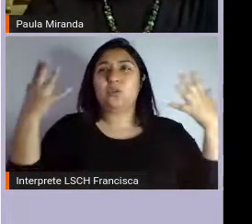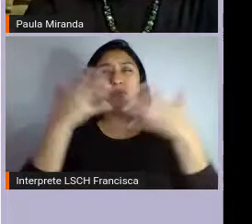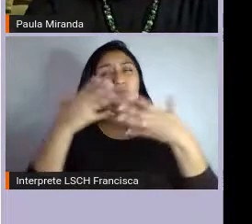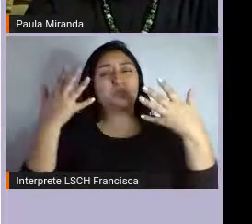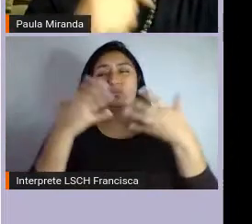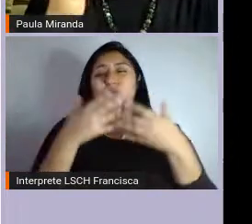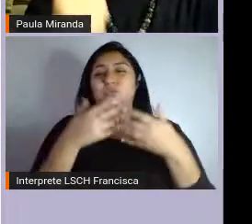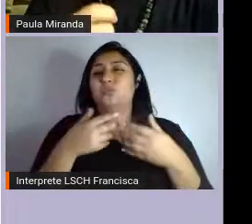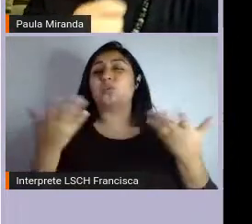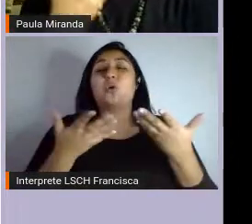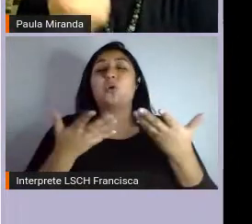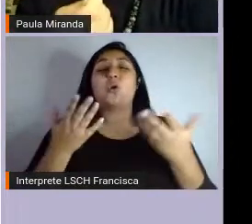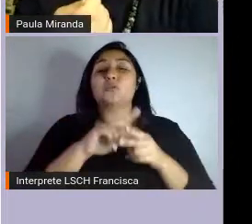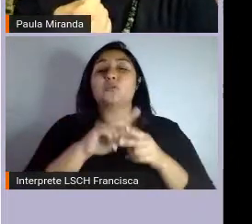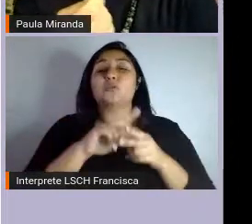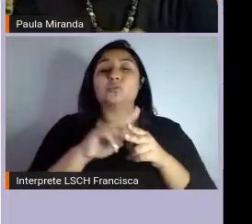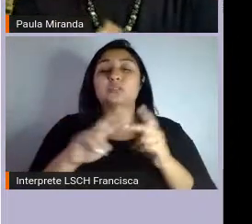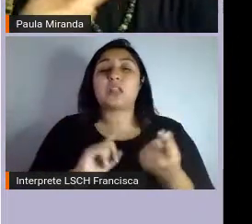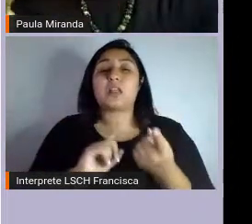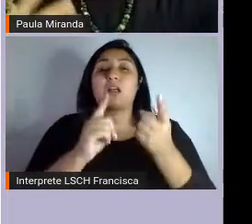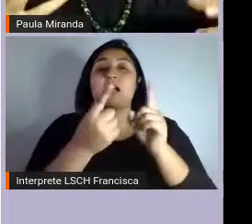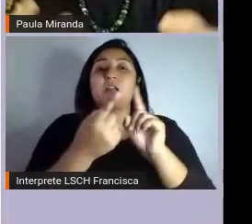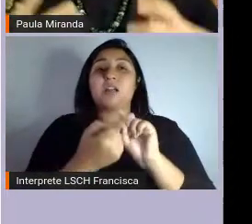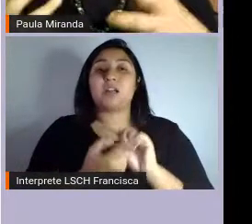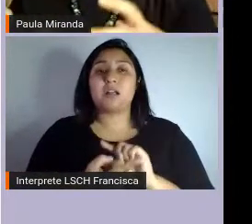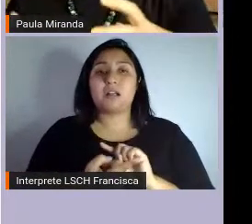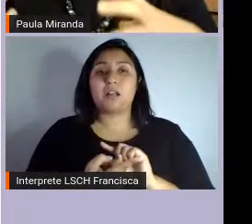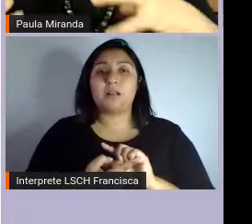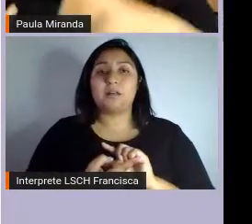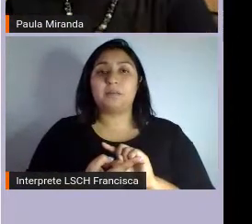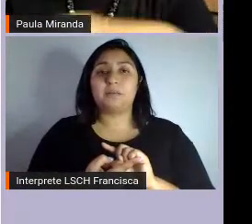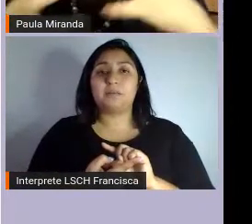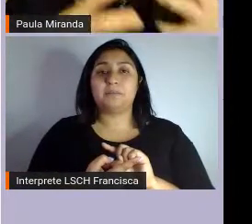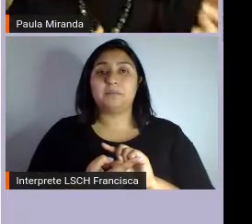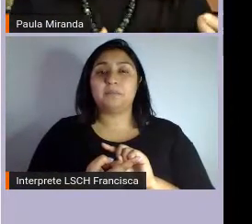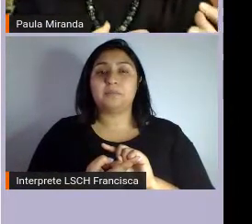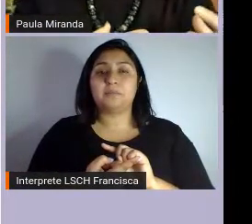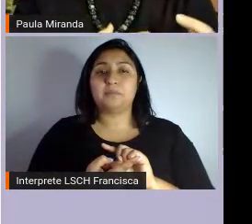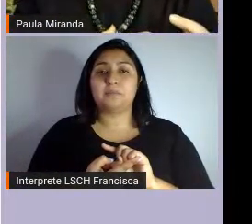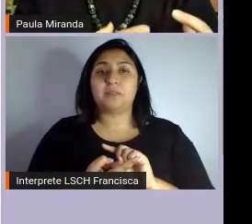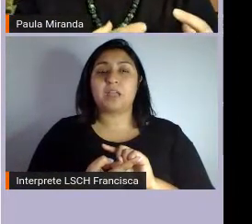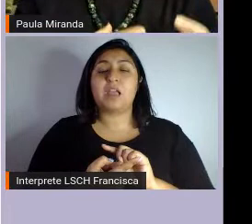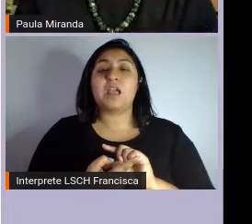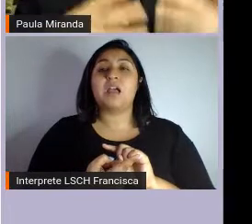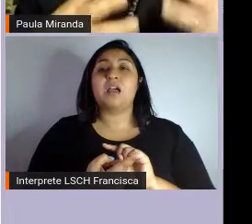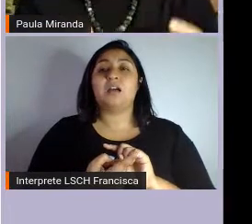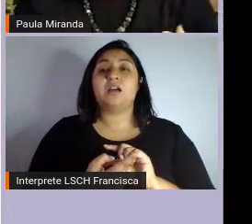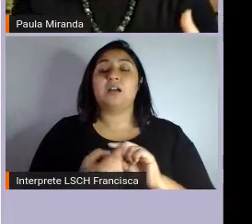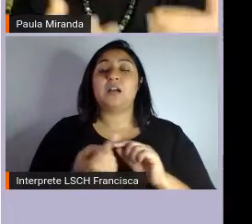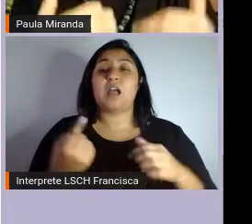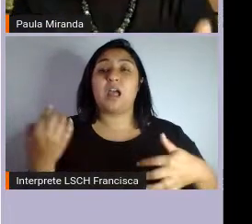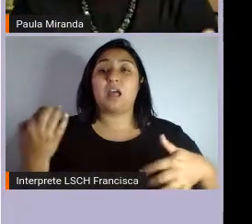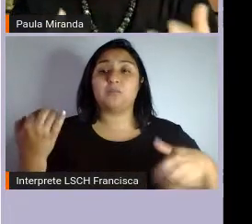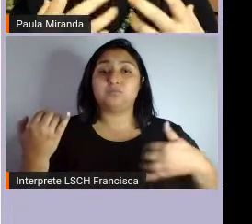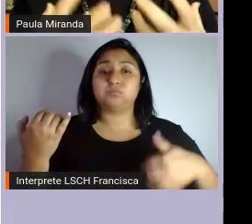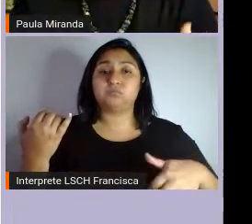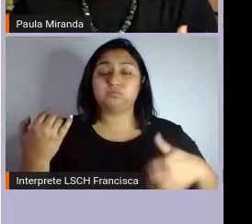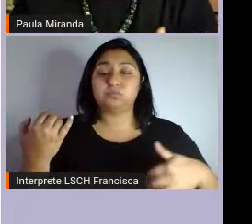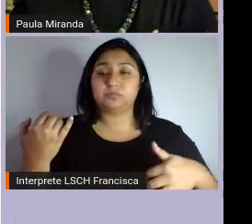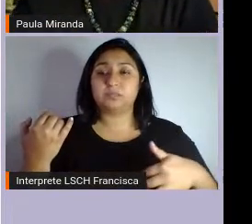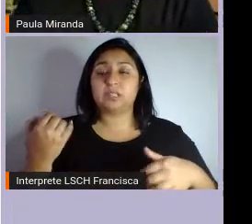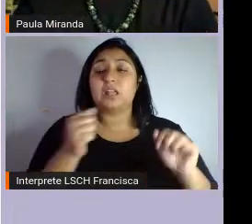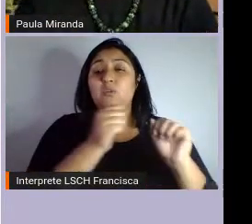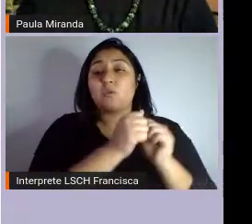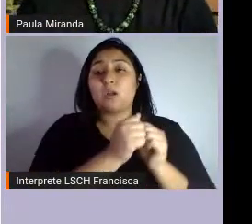le cambia la afinación al guitarrón, que es el instrumento de 25 cuerdas que acompaña el canto a lo poeta, el canto a lo divino, al humano,